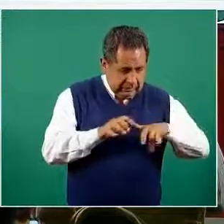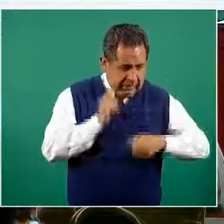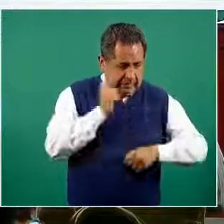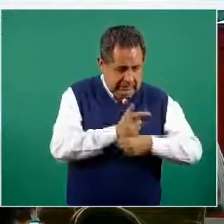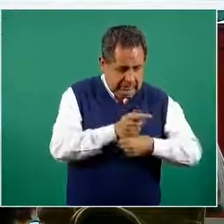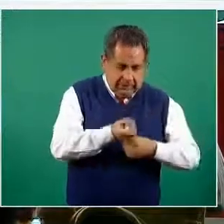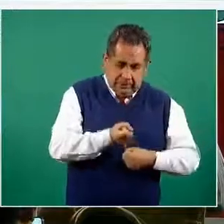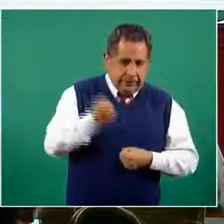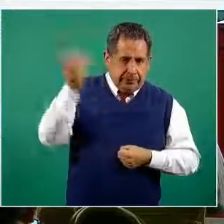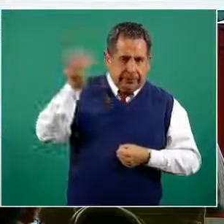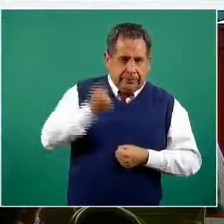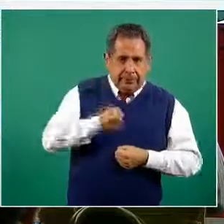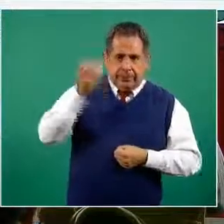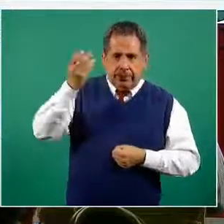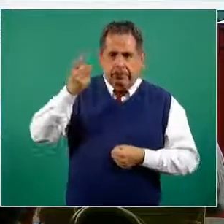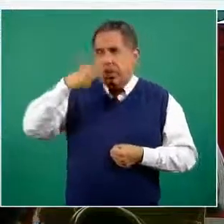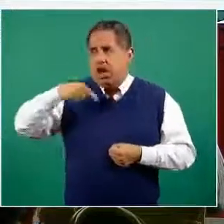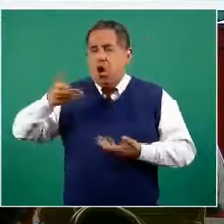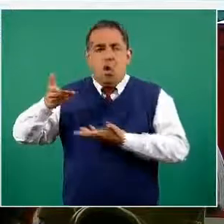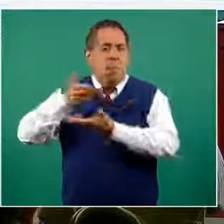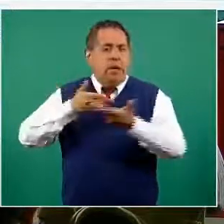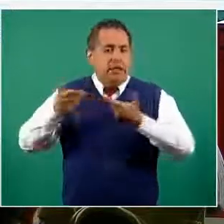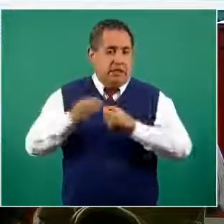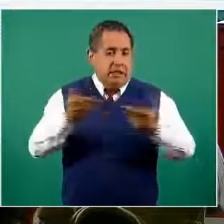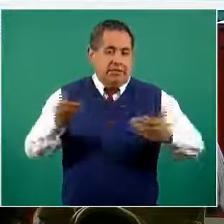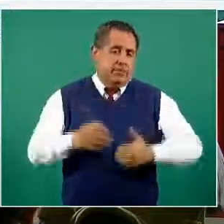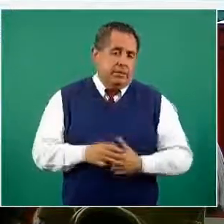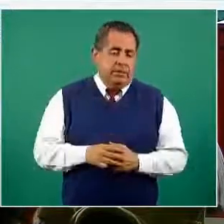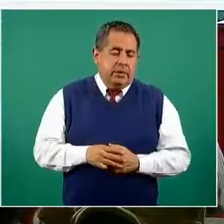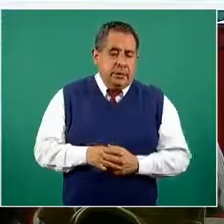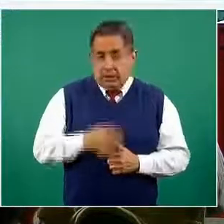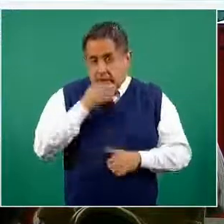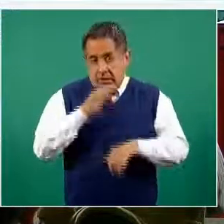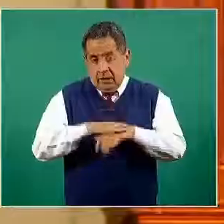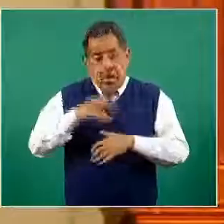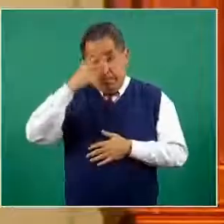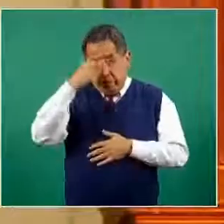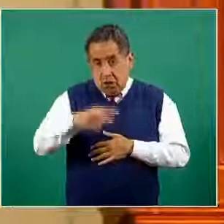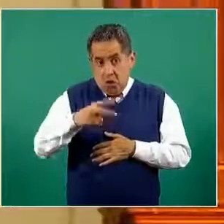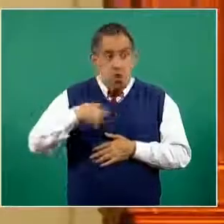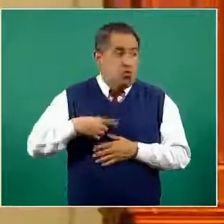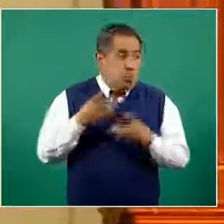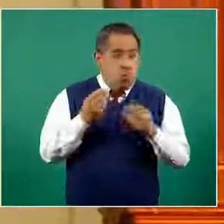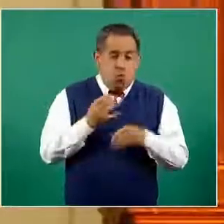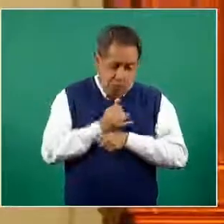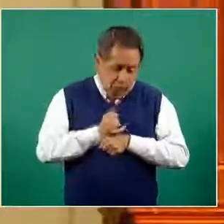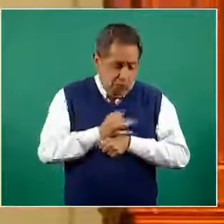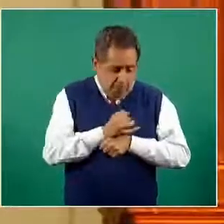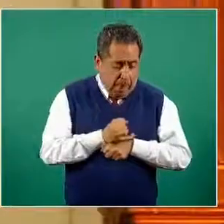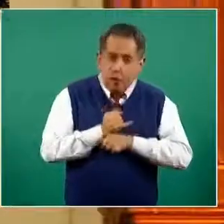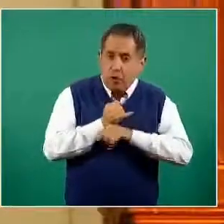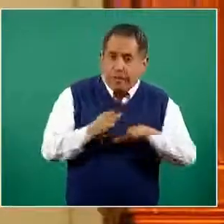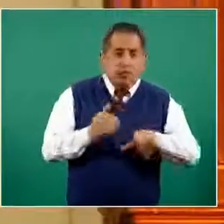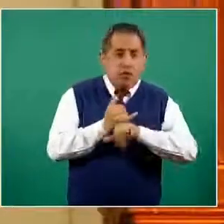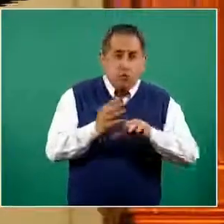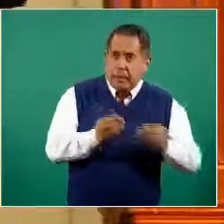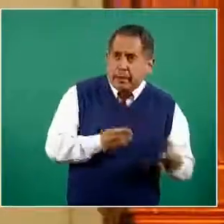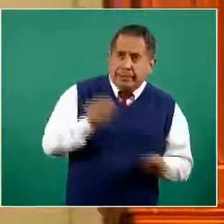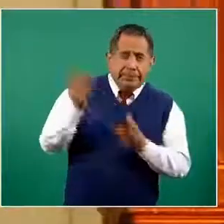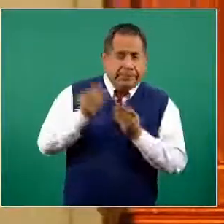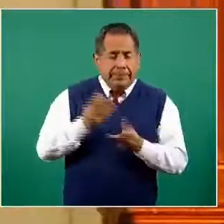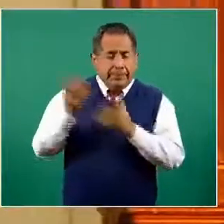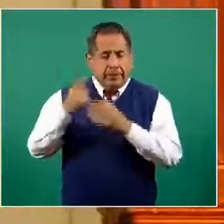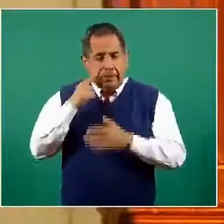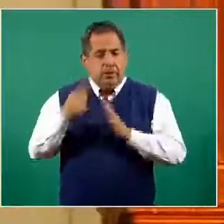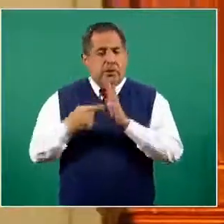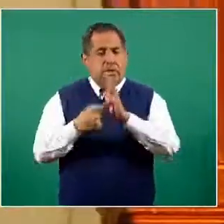y quisiera comentar acá que bueno, que como país aportamos esta información y solo para mostrarles unos